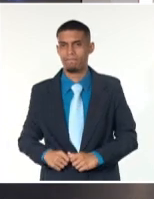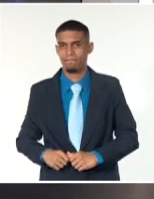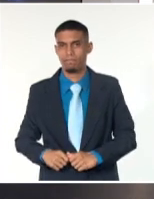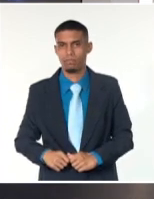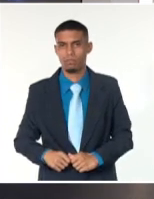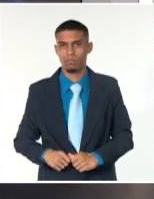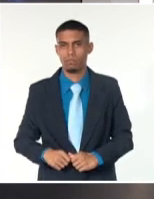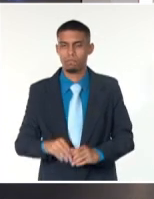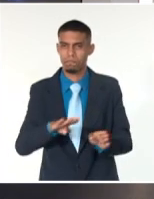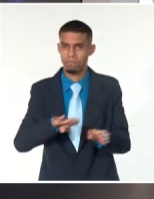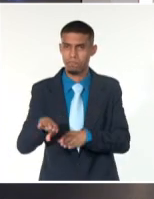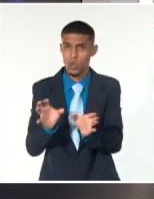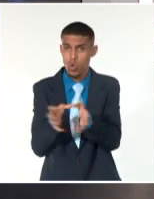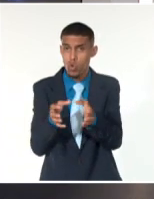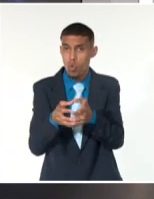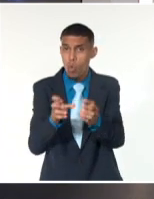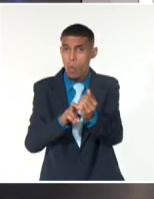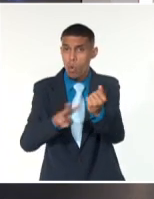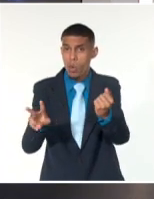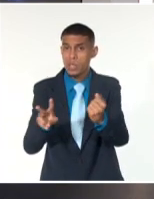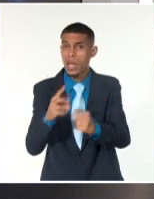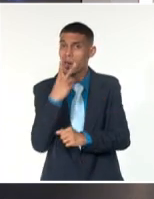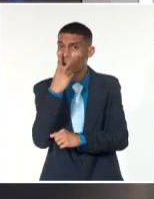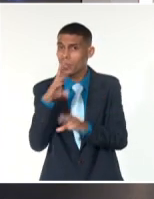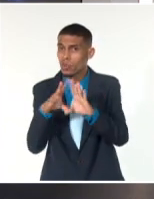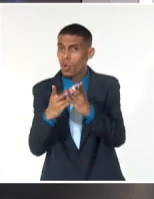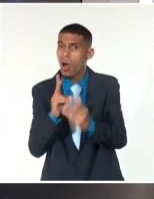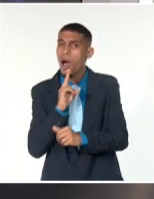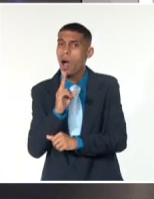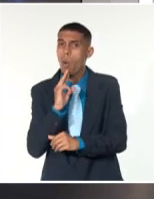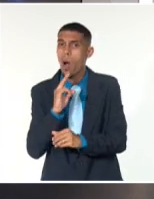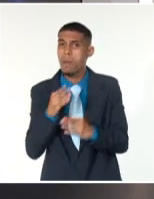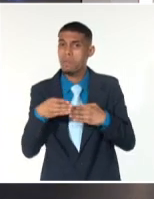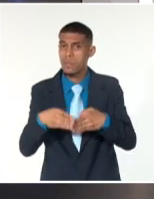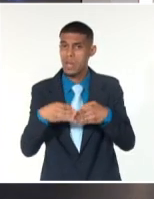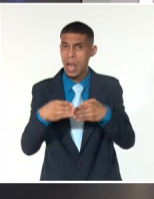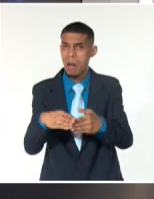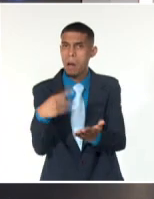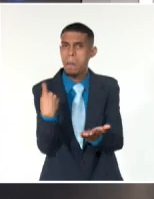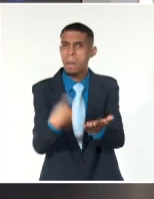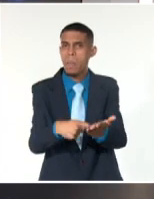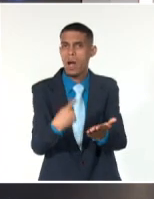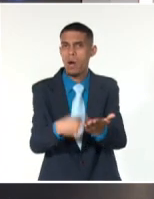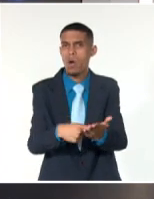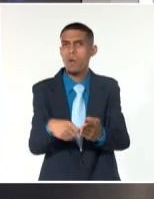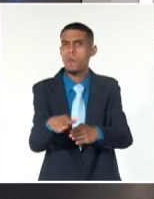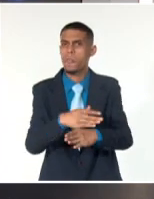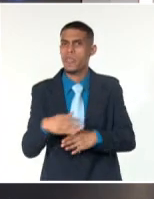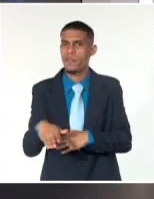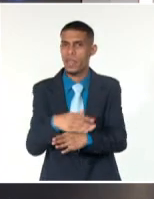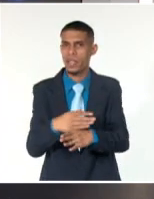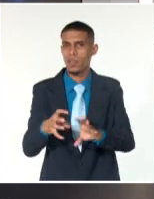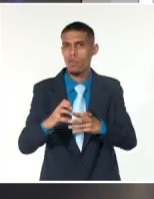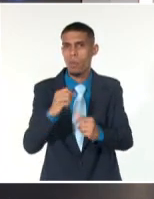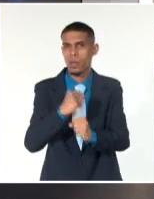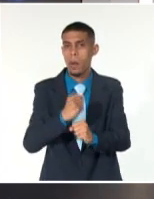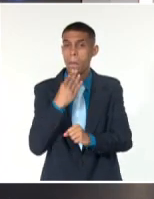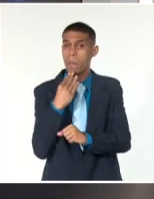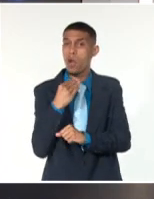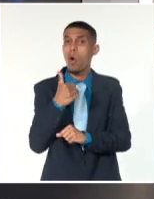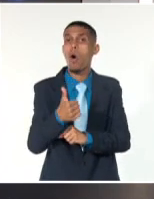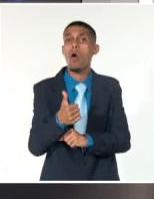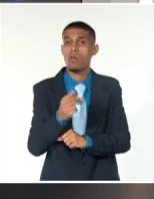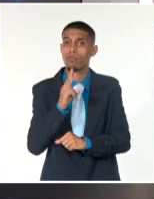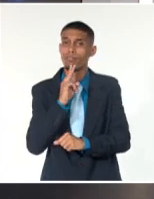delegación provincial de recursos hidráulicos en Granma financió varias acciones para mejorar su infraestructura así como la